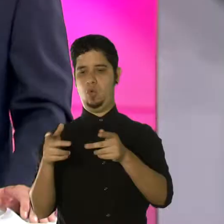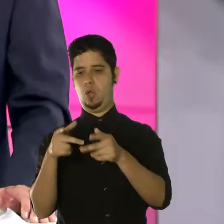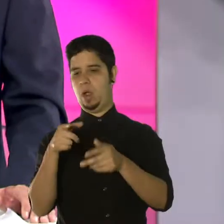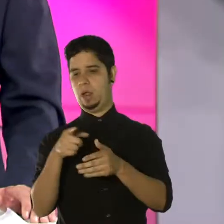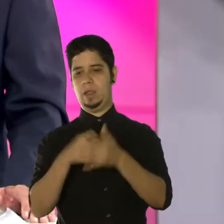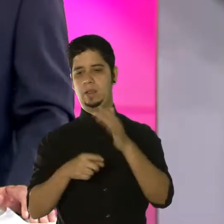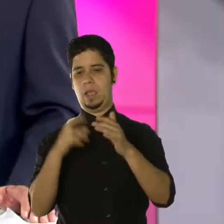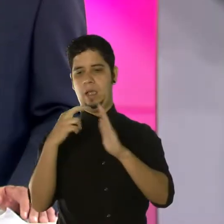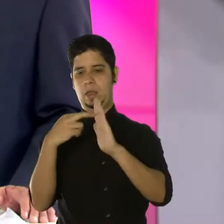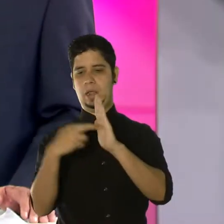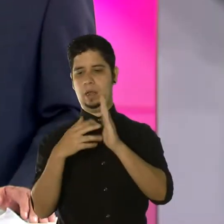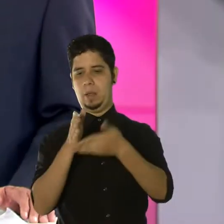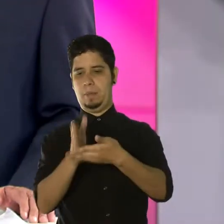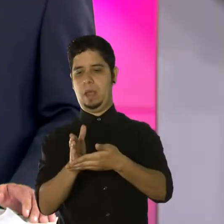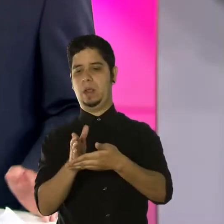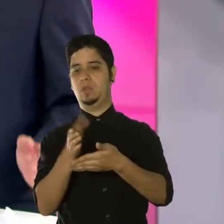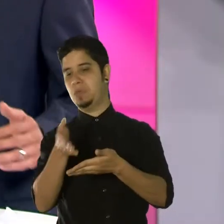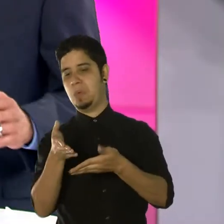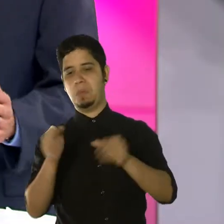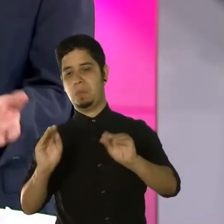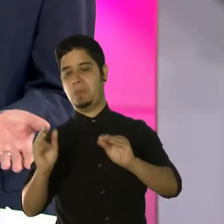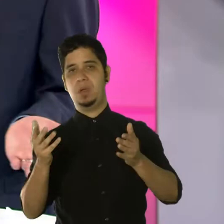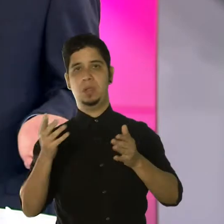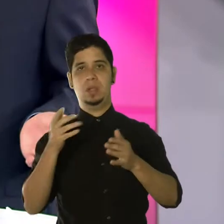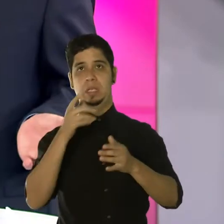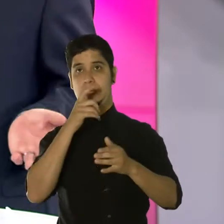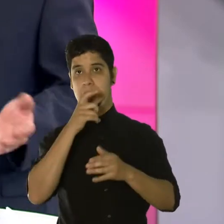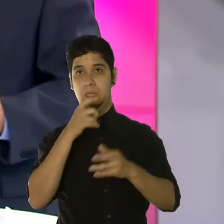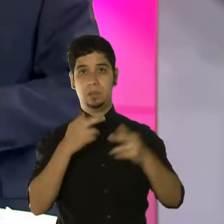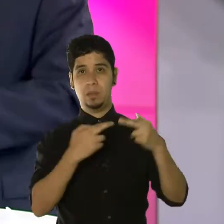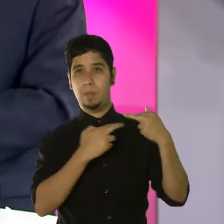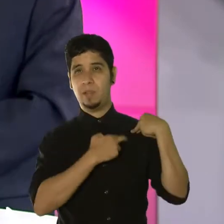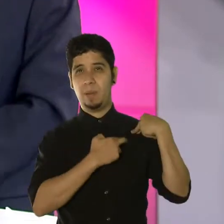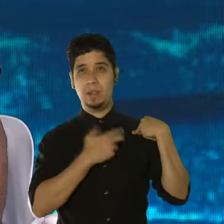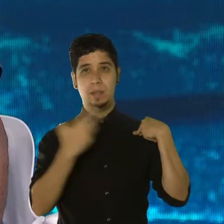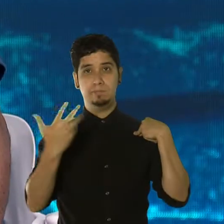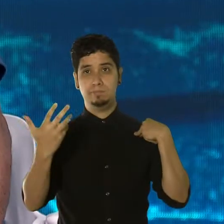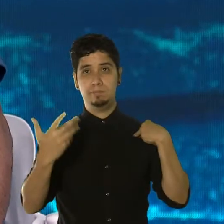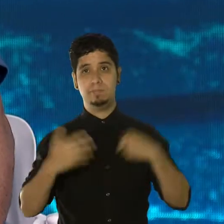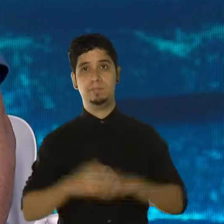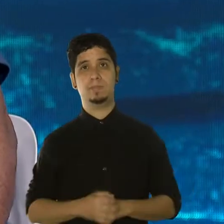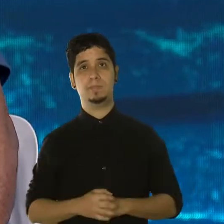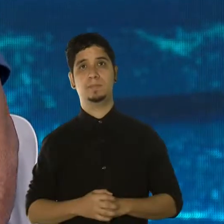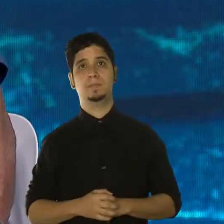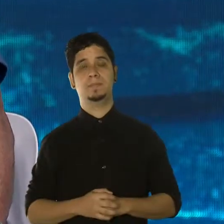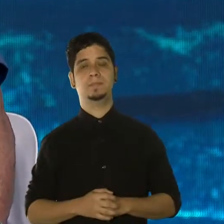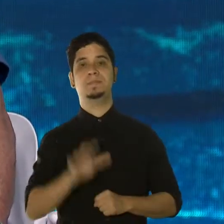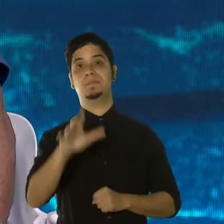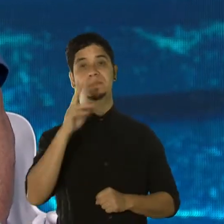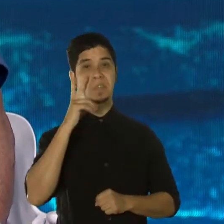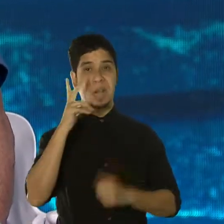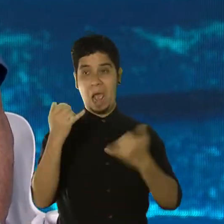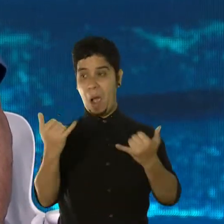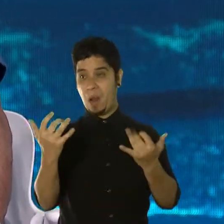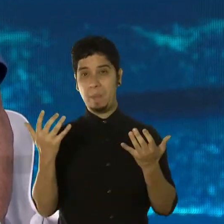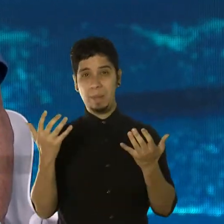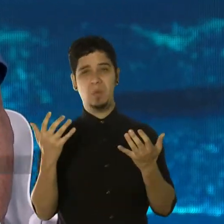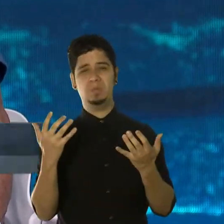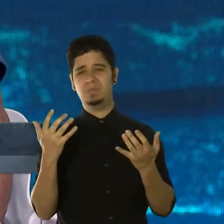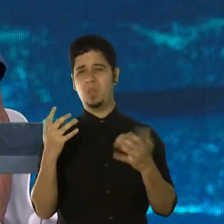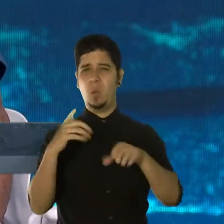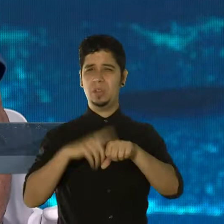esa reglamentación hasta ahí queda. Y la responsabilidad entonces sobre quién recae. Ahora mismo, mire, hace